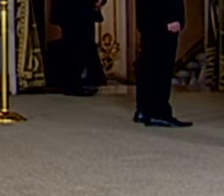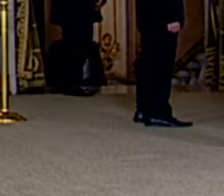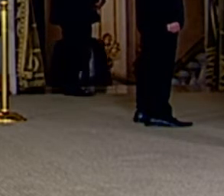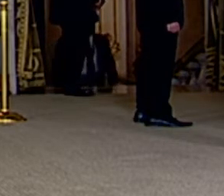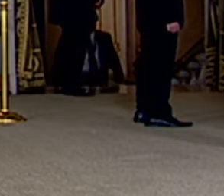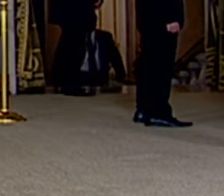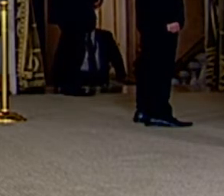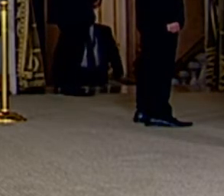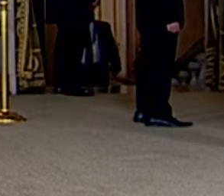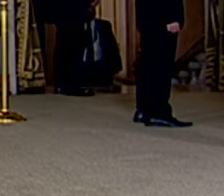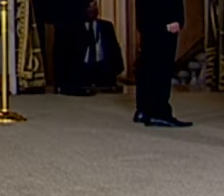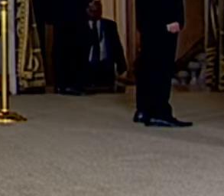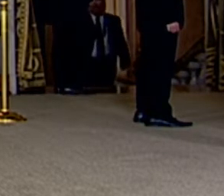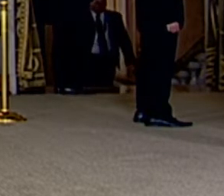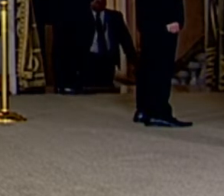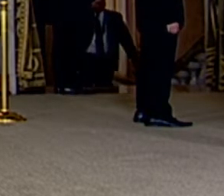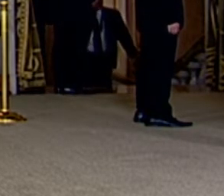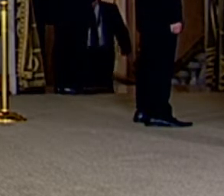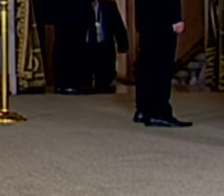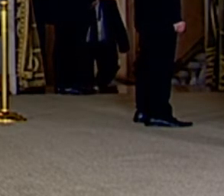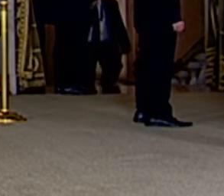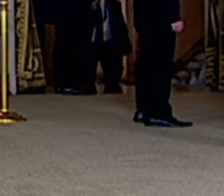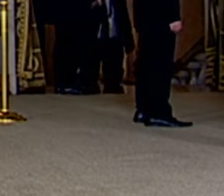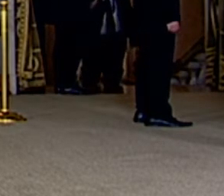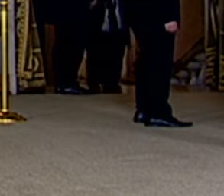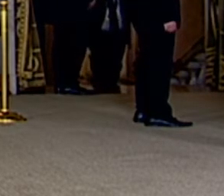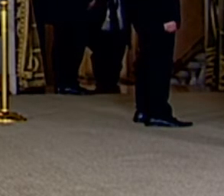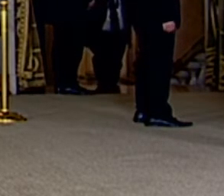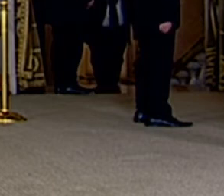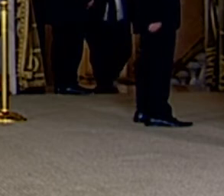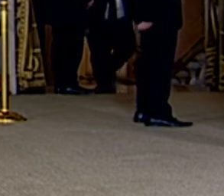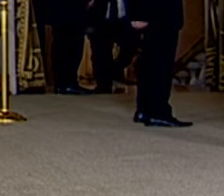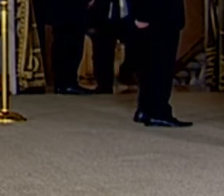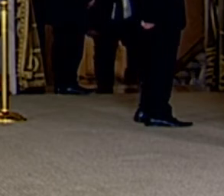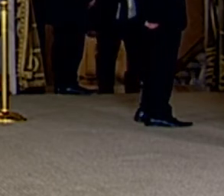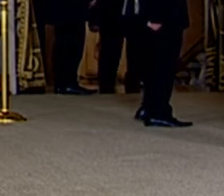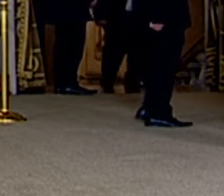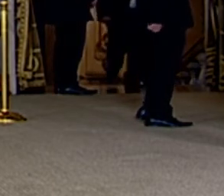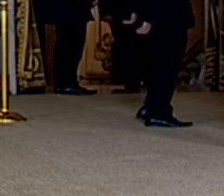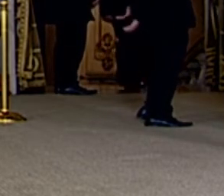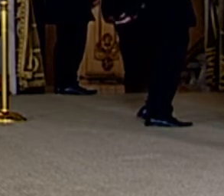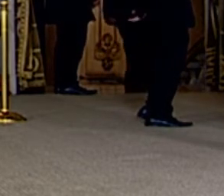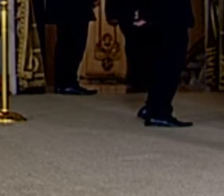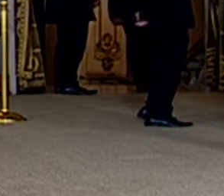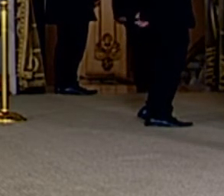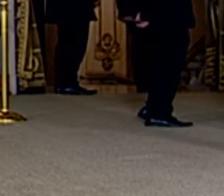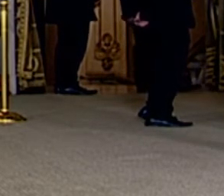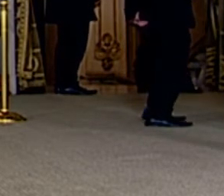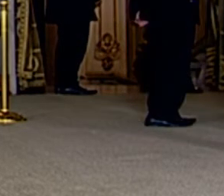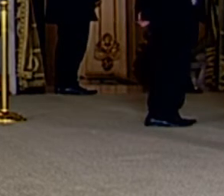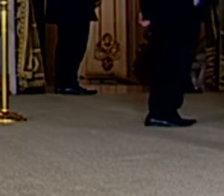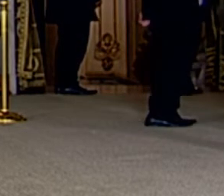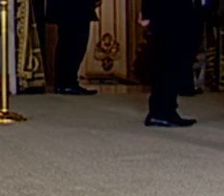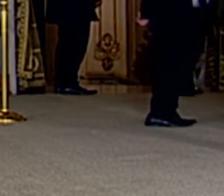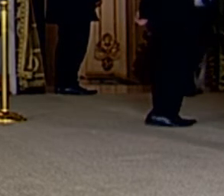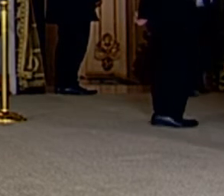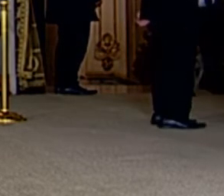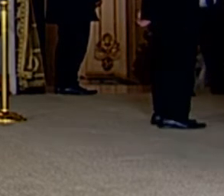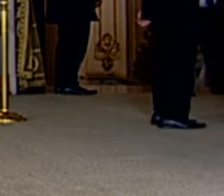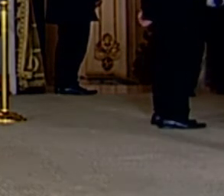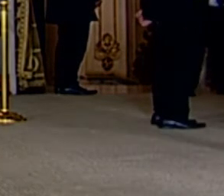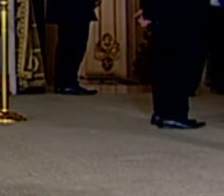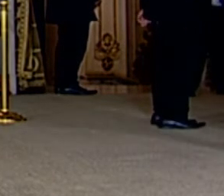espacio impresionante, pero que normalmente no tenemos acceso al mismo. Sí, de hecho, cuando accedemos al Salón Foyer tenemos que